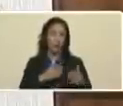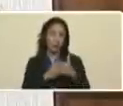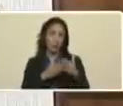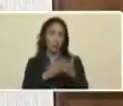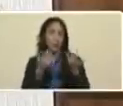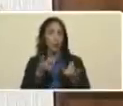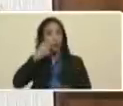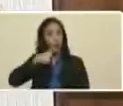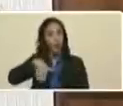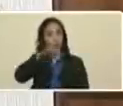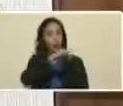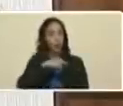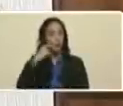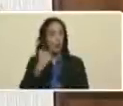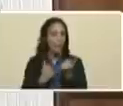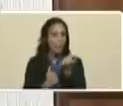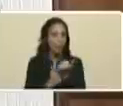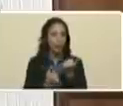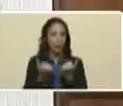pueblo